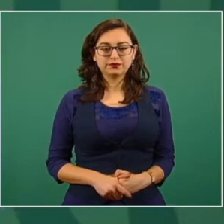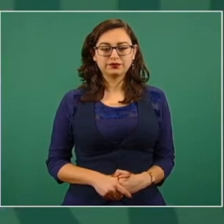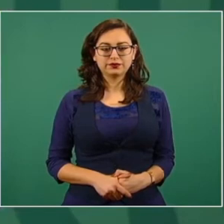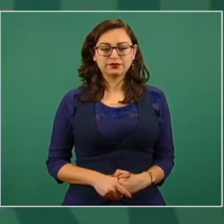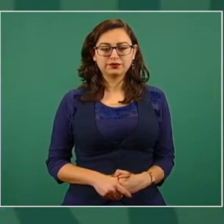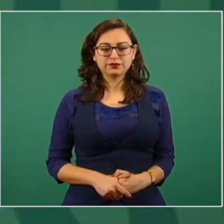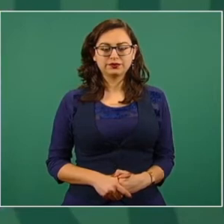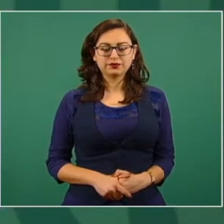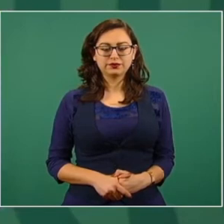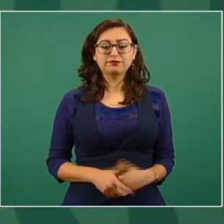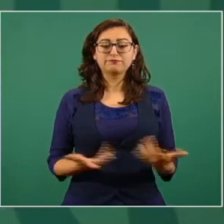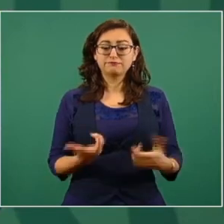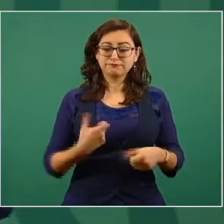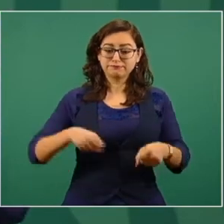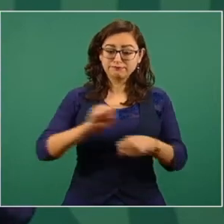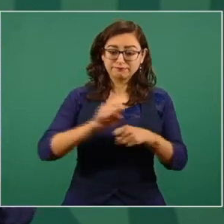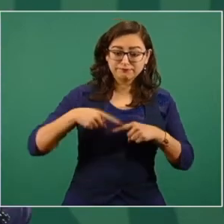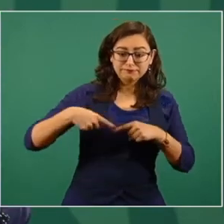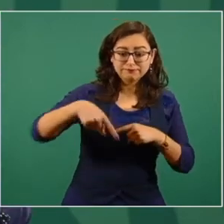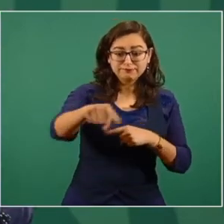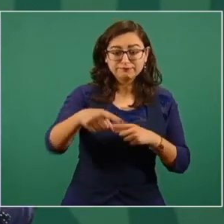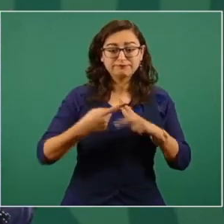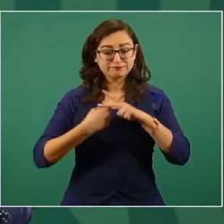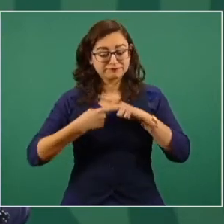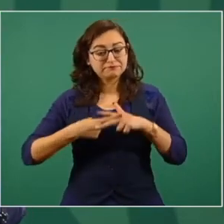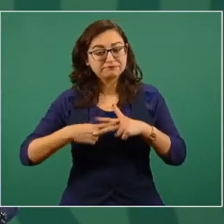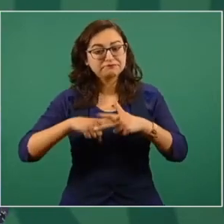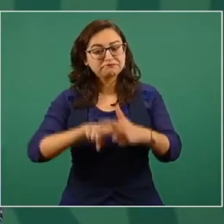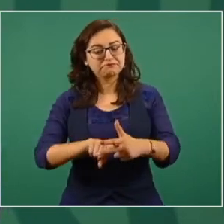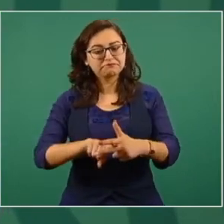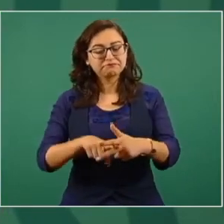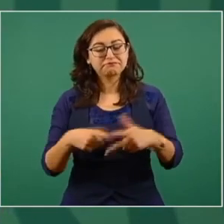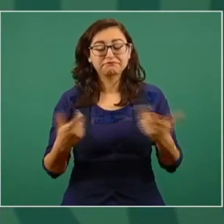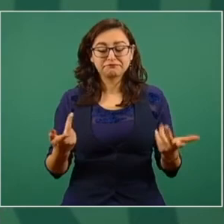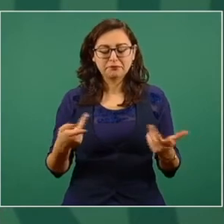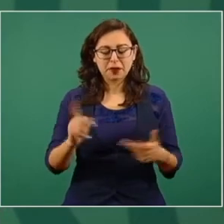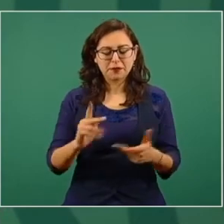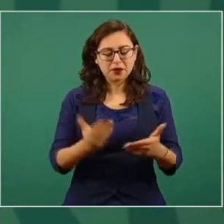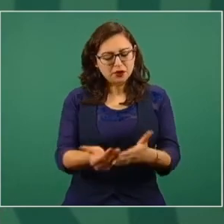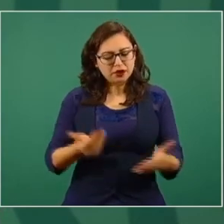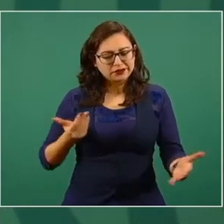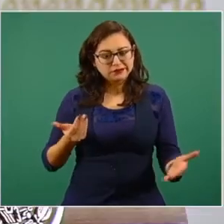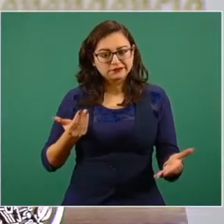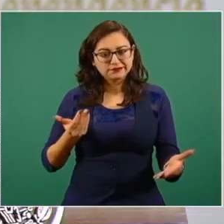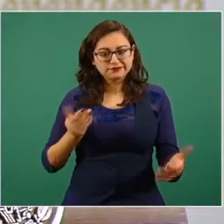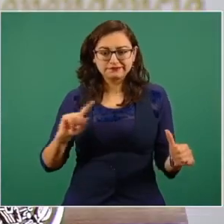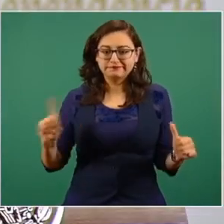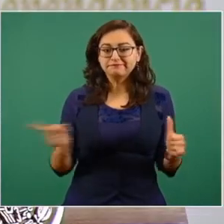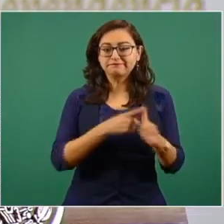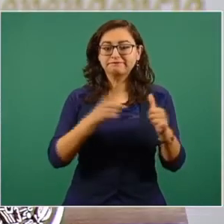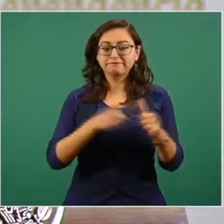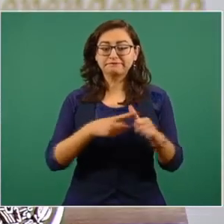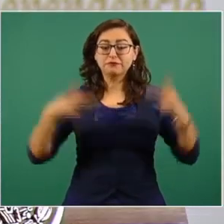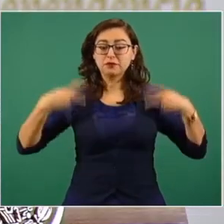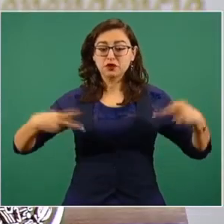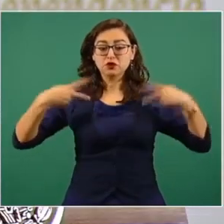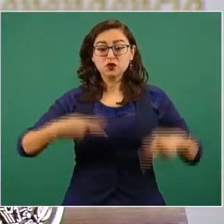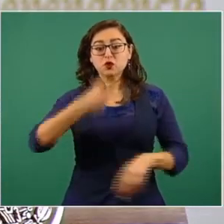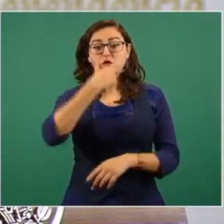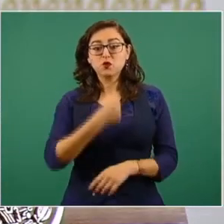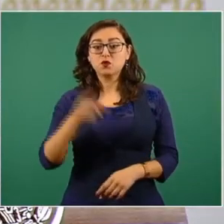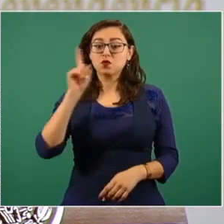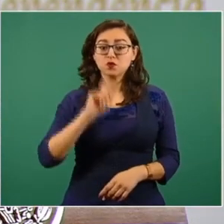todos los mexicanos, mujeres y hombres que se preocuparon por mi